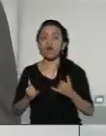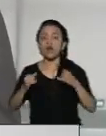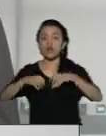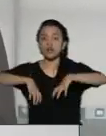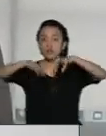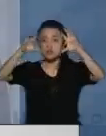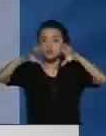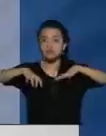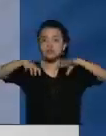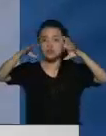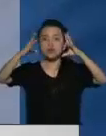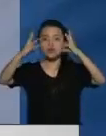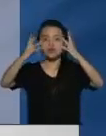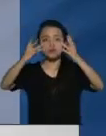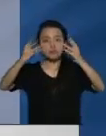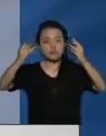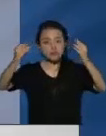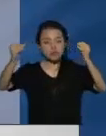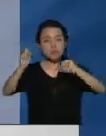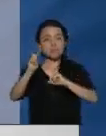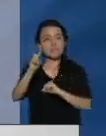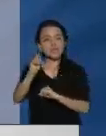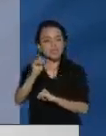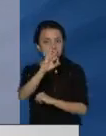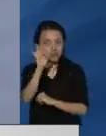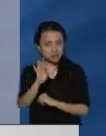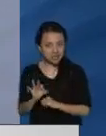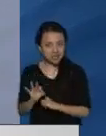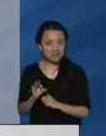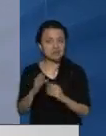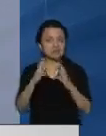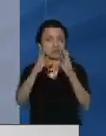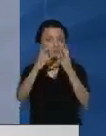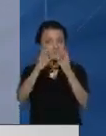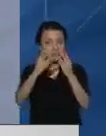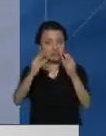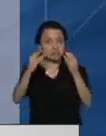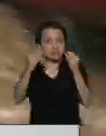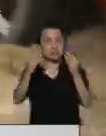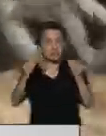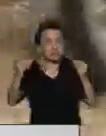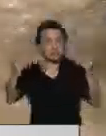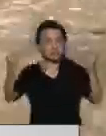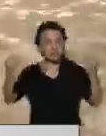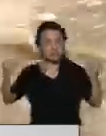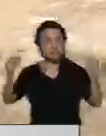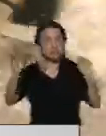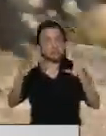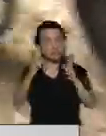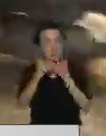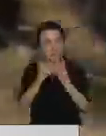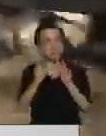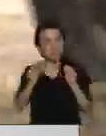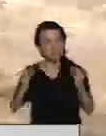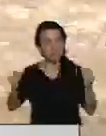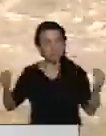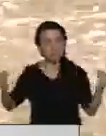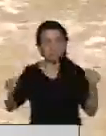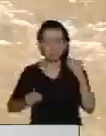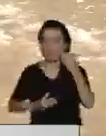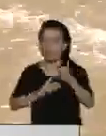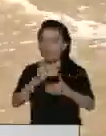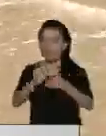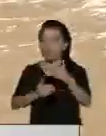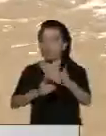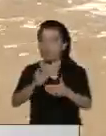con el 20% de probabilidad, se ha degradado, poco a poco ha perdido intensidad, pero lo que estamos viendo